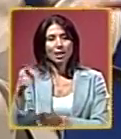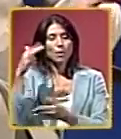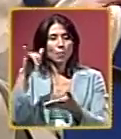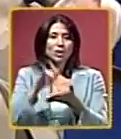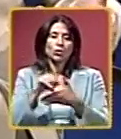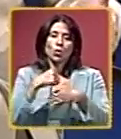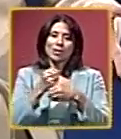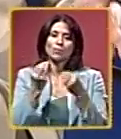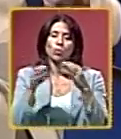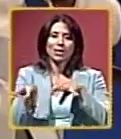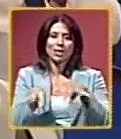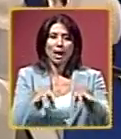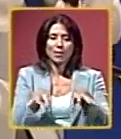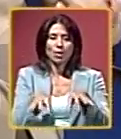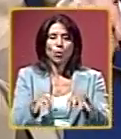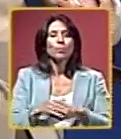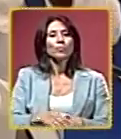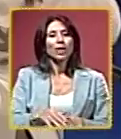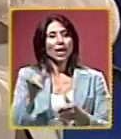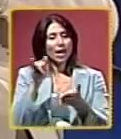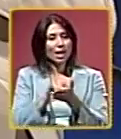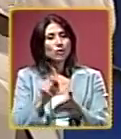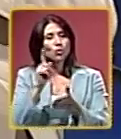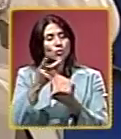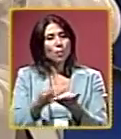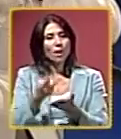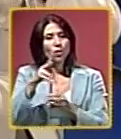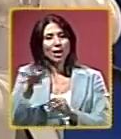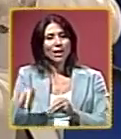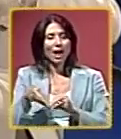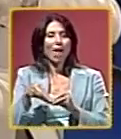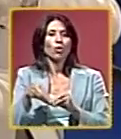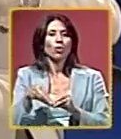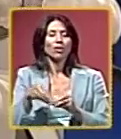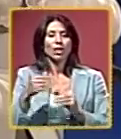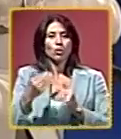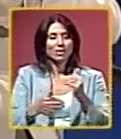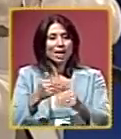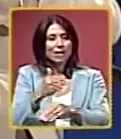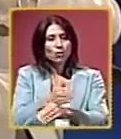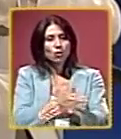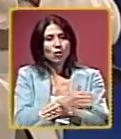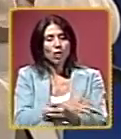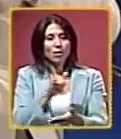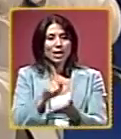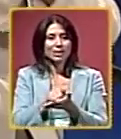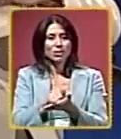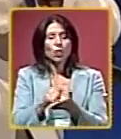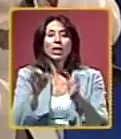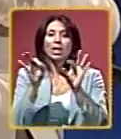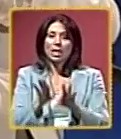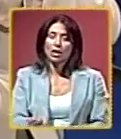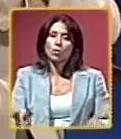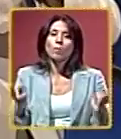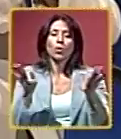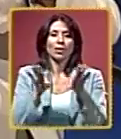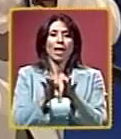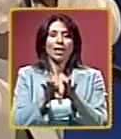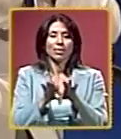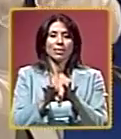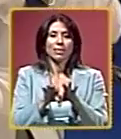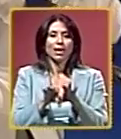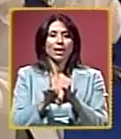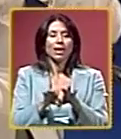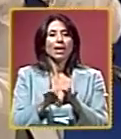muy dinámico, ¿verdad? Esto es un valor agregado, lo que se ha evolucionado en esto, y lo importante, decía, para terminar